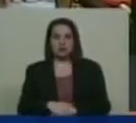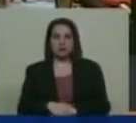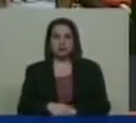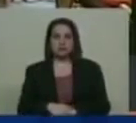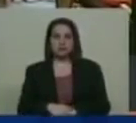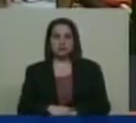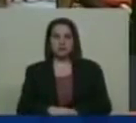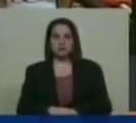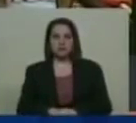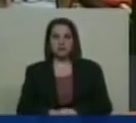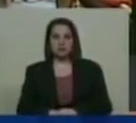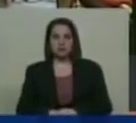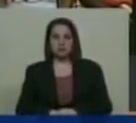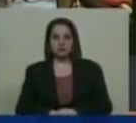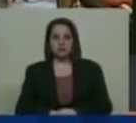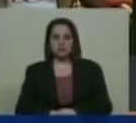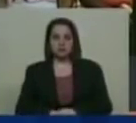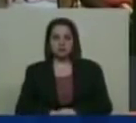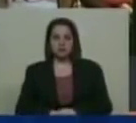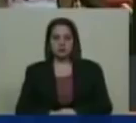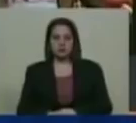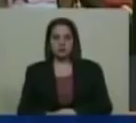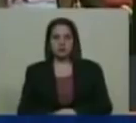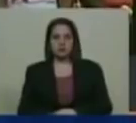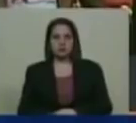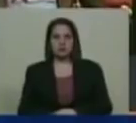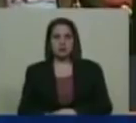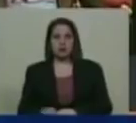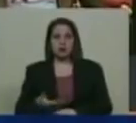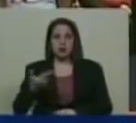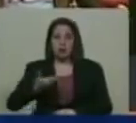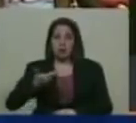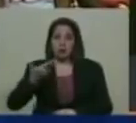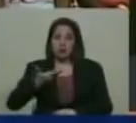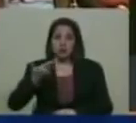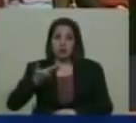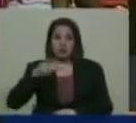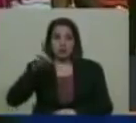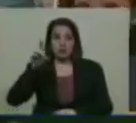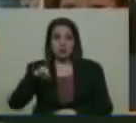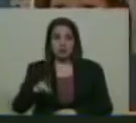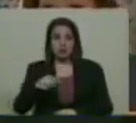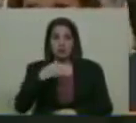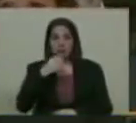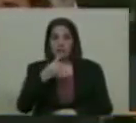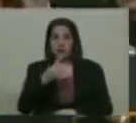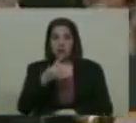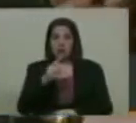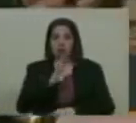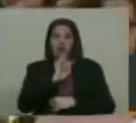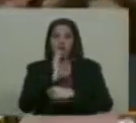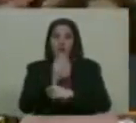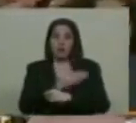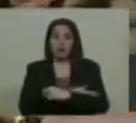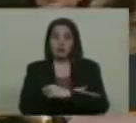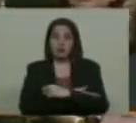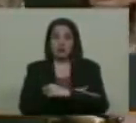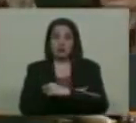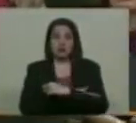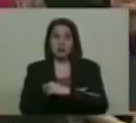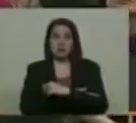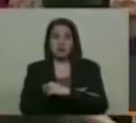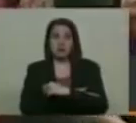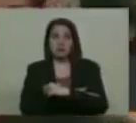eso es importante también, así se los digo, fortalecer la